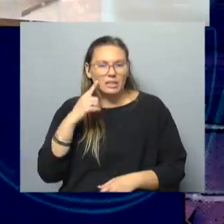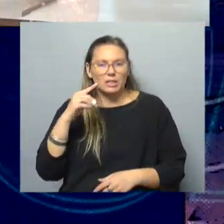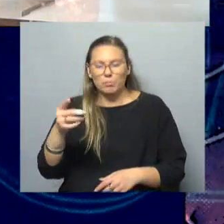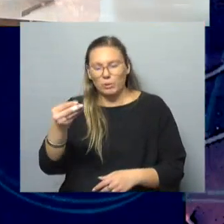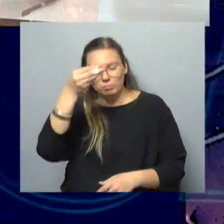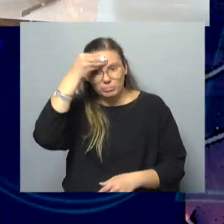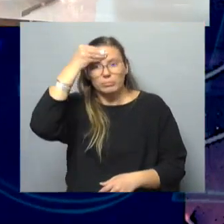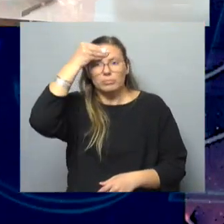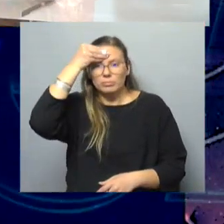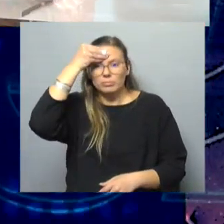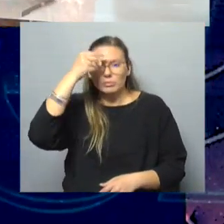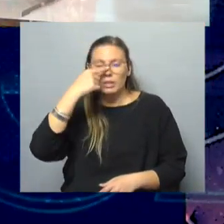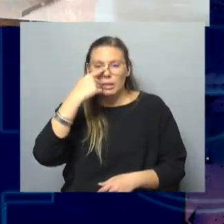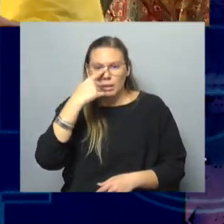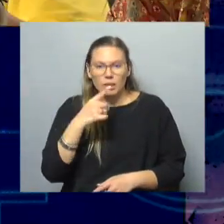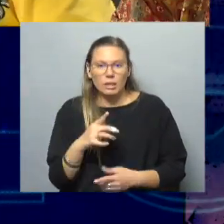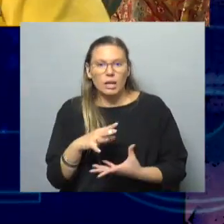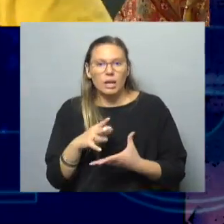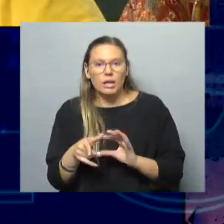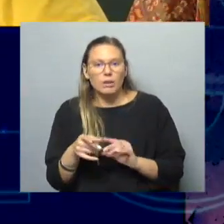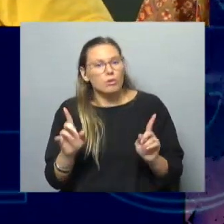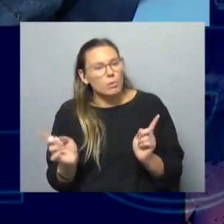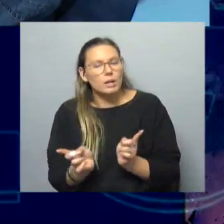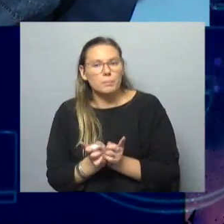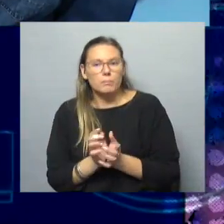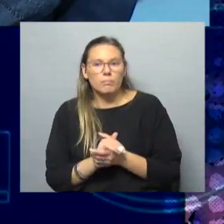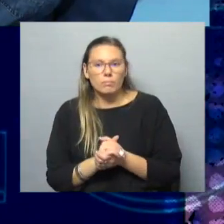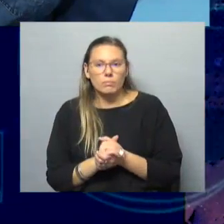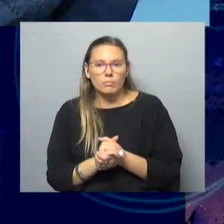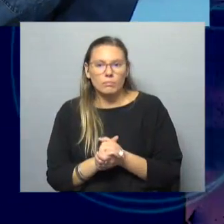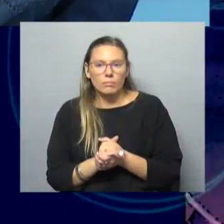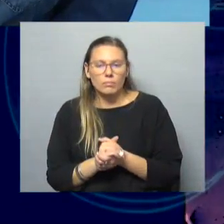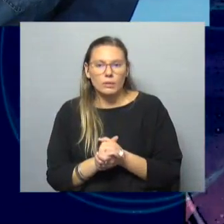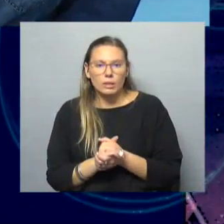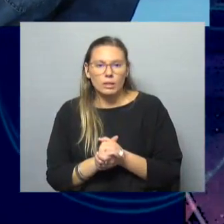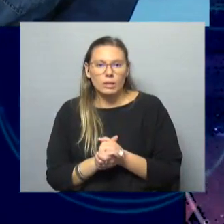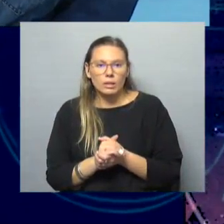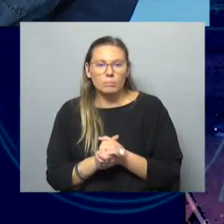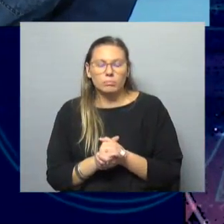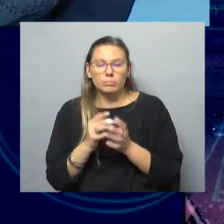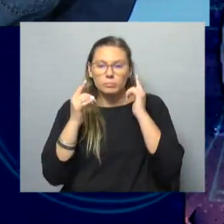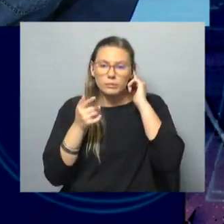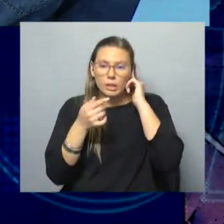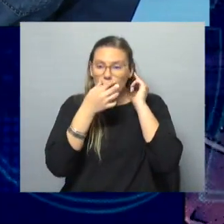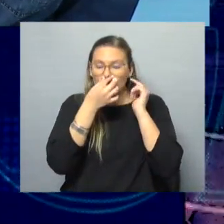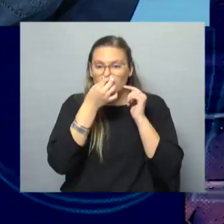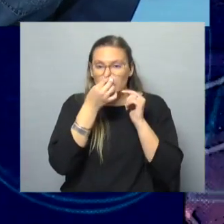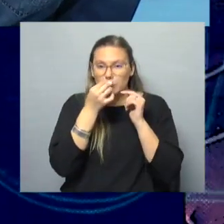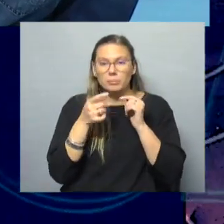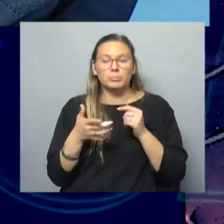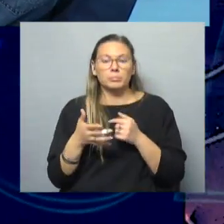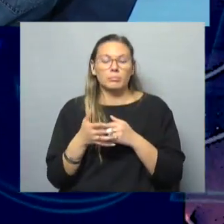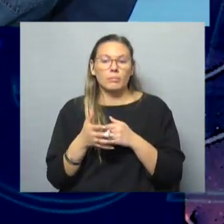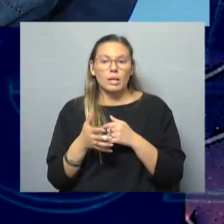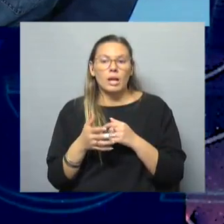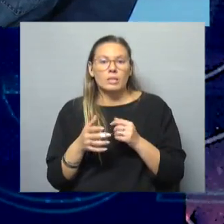tatuado. Sí, increíble. Sí. Qué manera de síntesis. Sí. Y eso marca un poco como